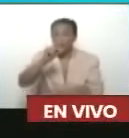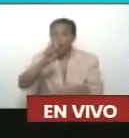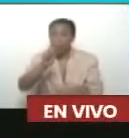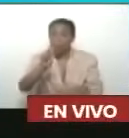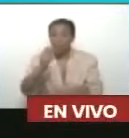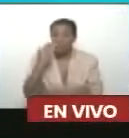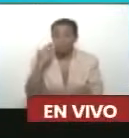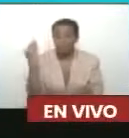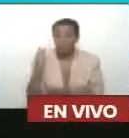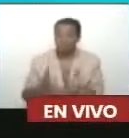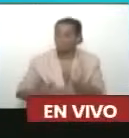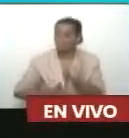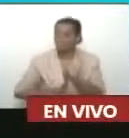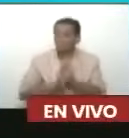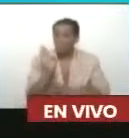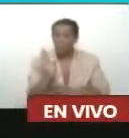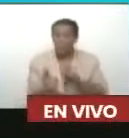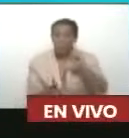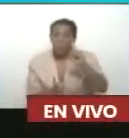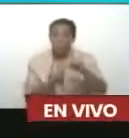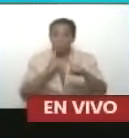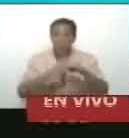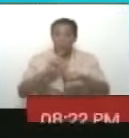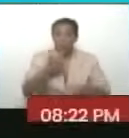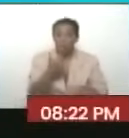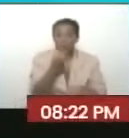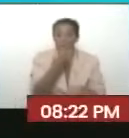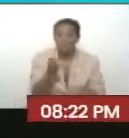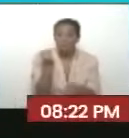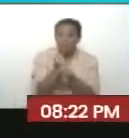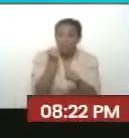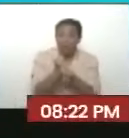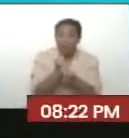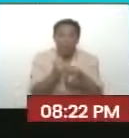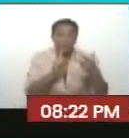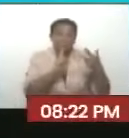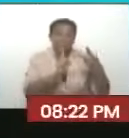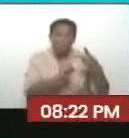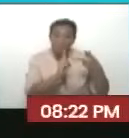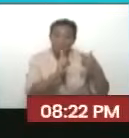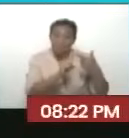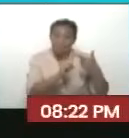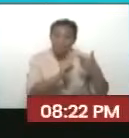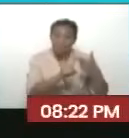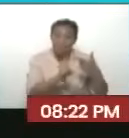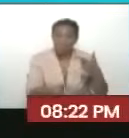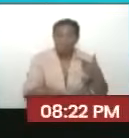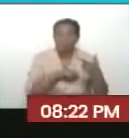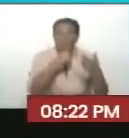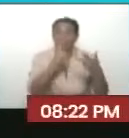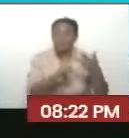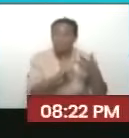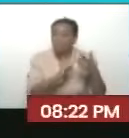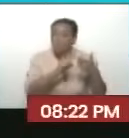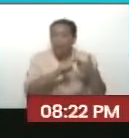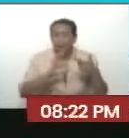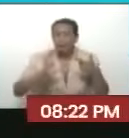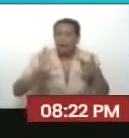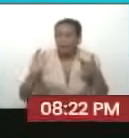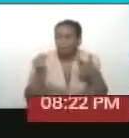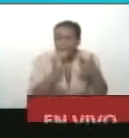Arranque. 1x10 del buen gobierno, instrumento vital de gobierno para cambiarlo